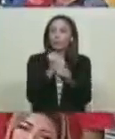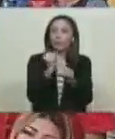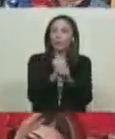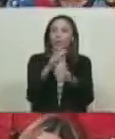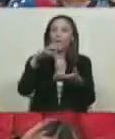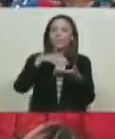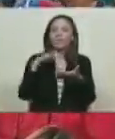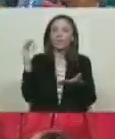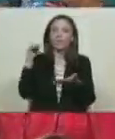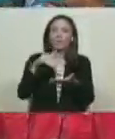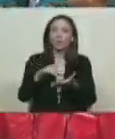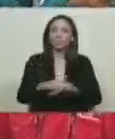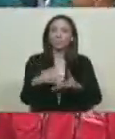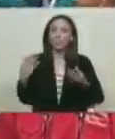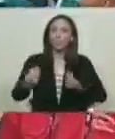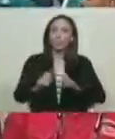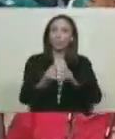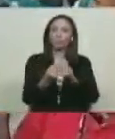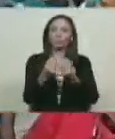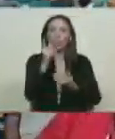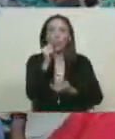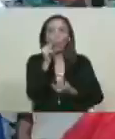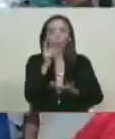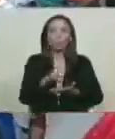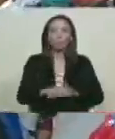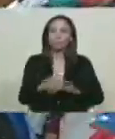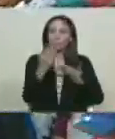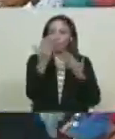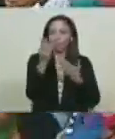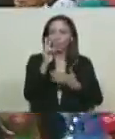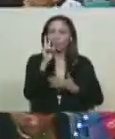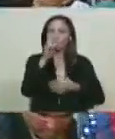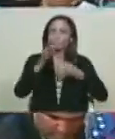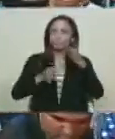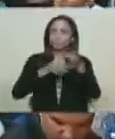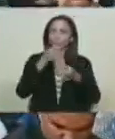Lara, el compañero Luis Alejandro Soto.